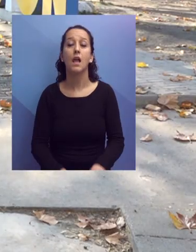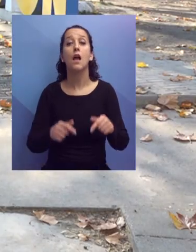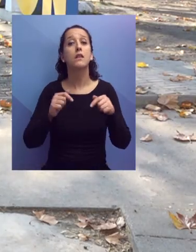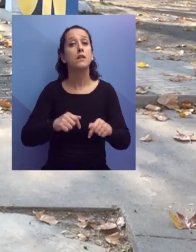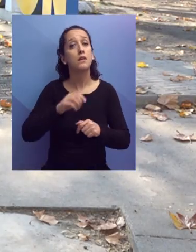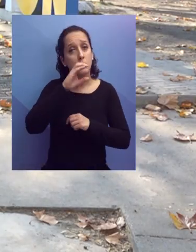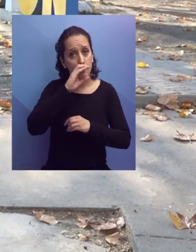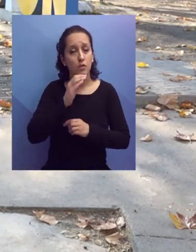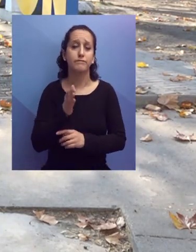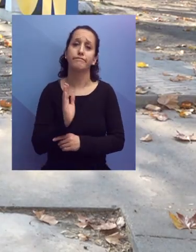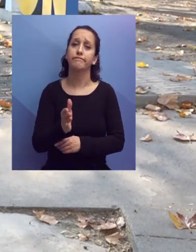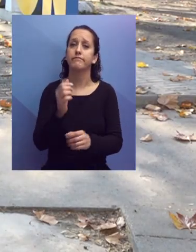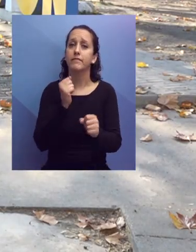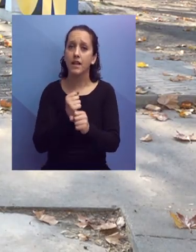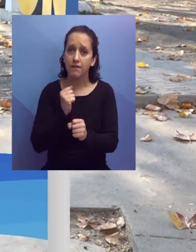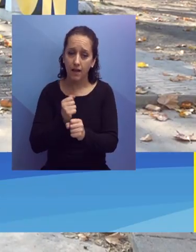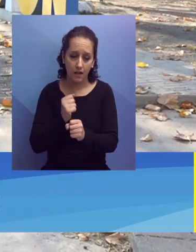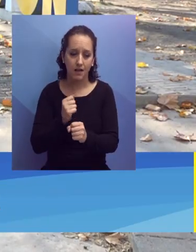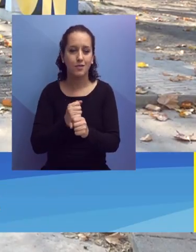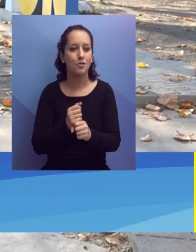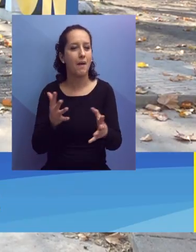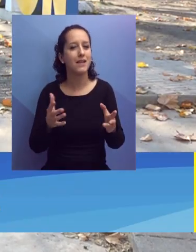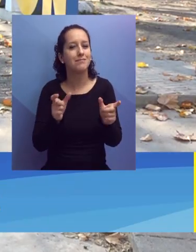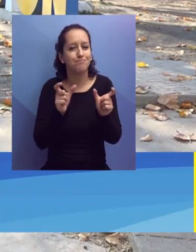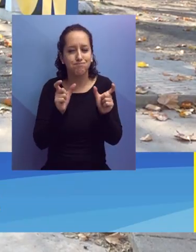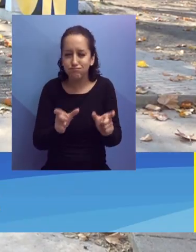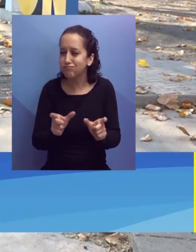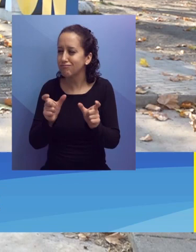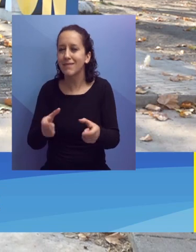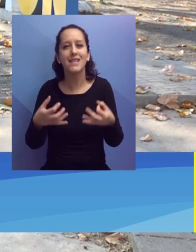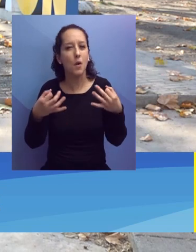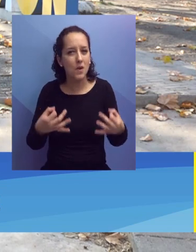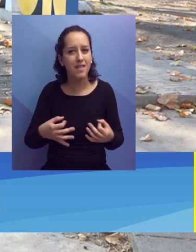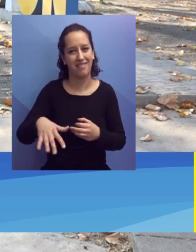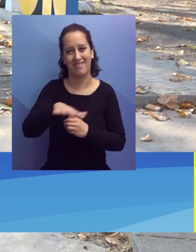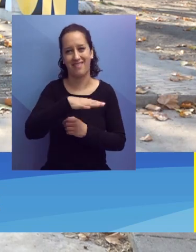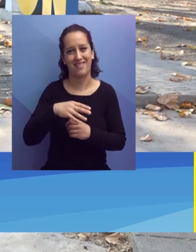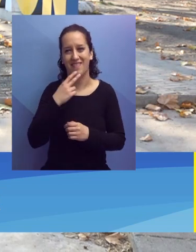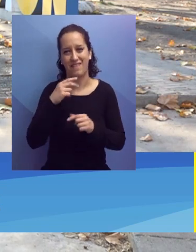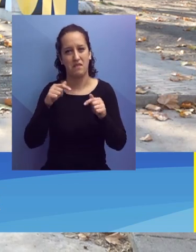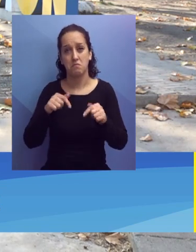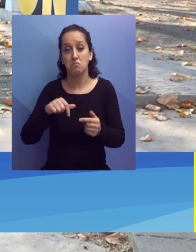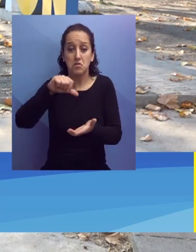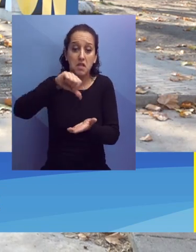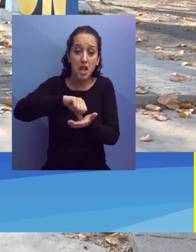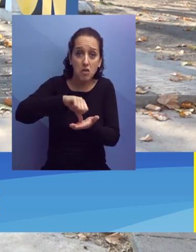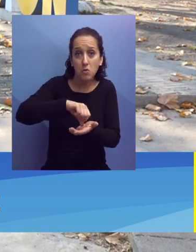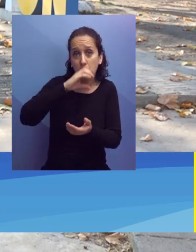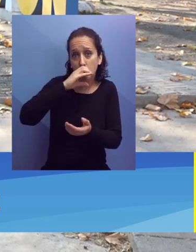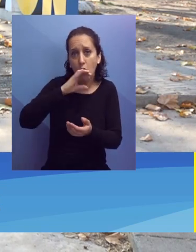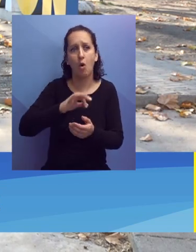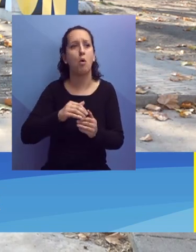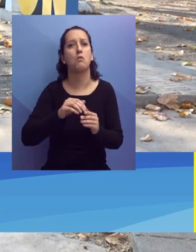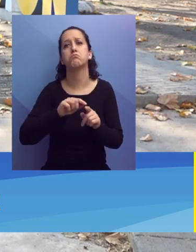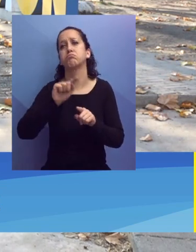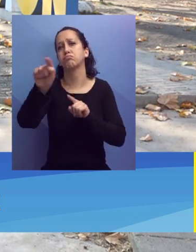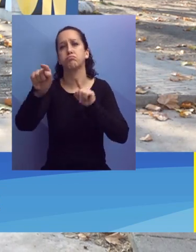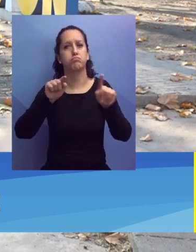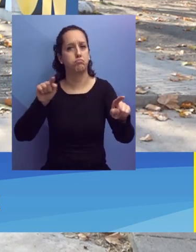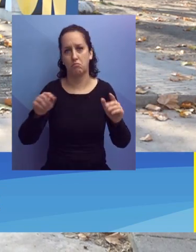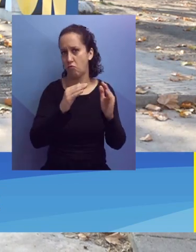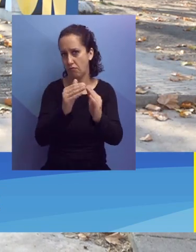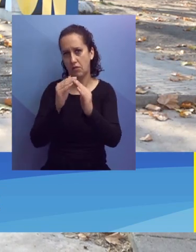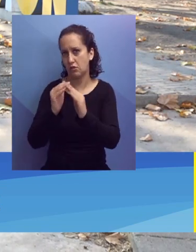En Concepción se sigue trabajando para mejorar la seguridad de vecinas y vecinos, tanto en el sector céntrico como